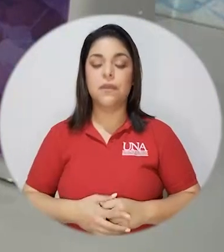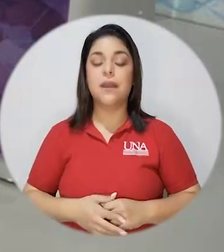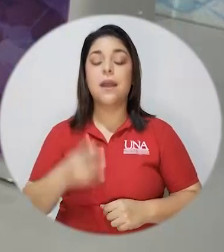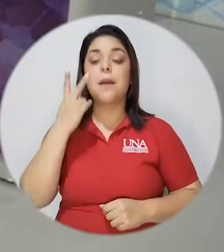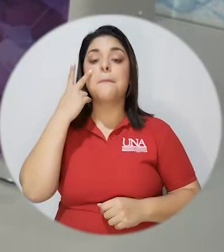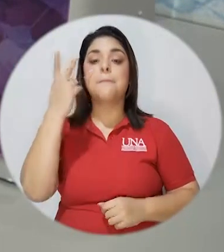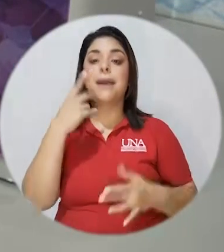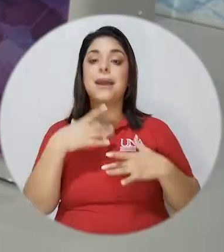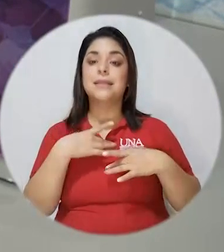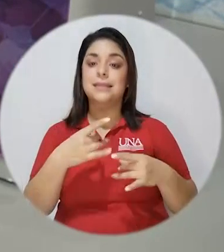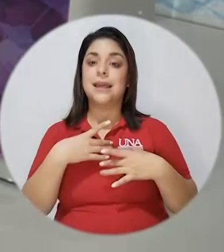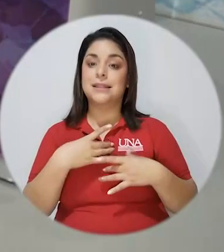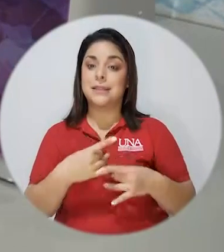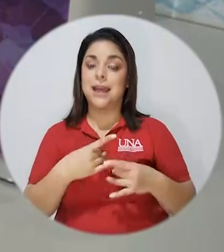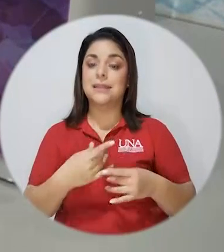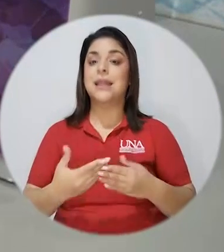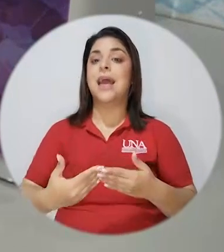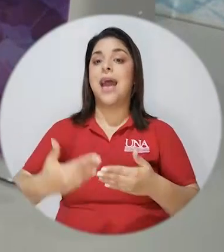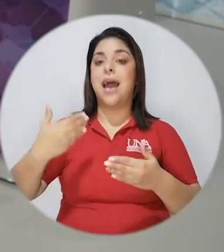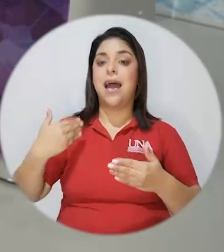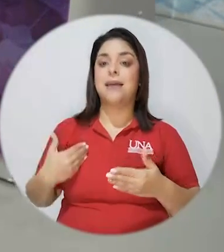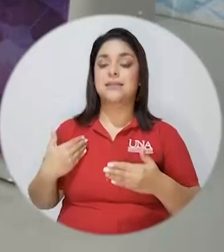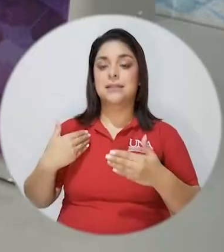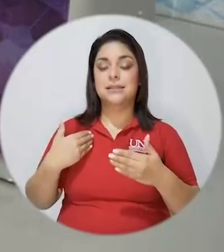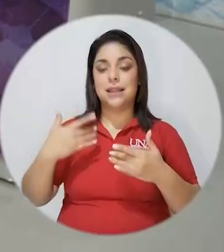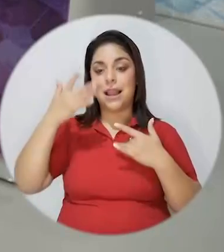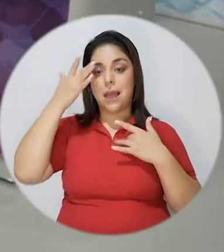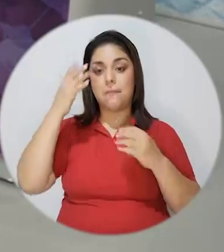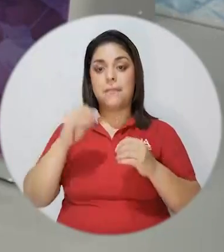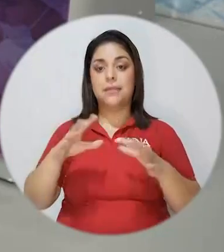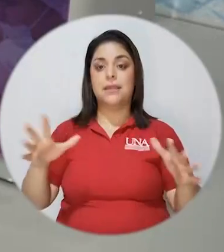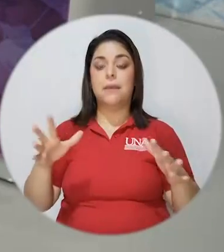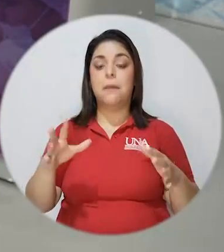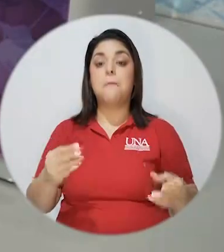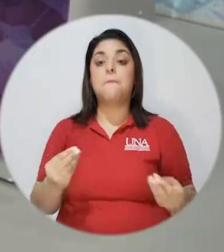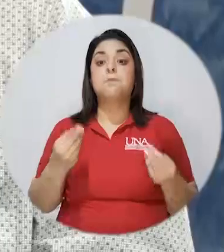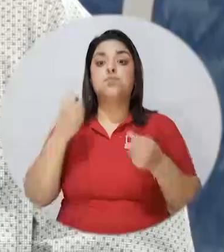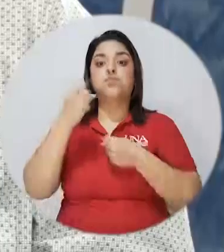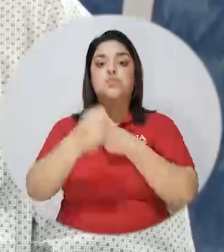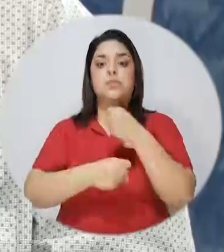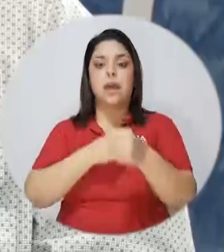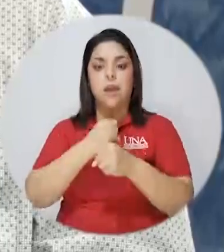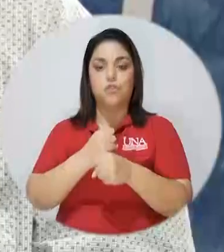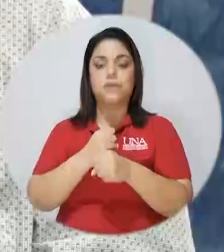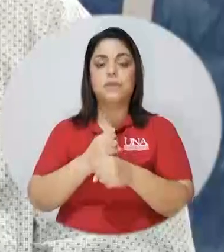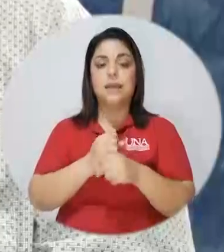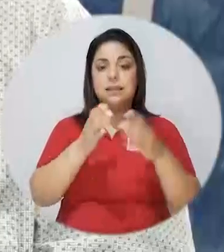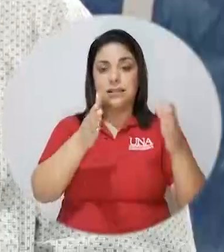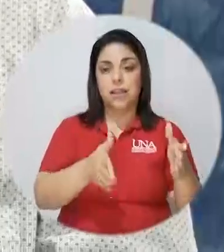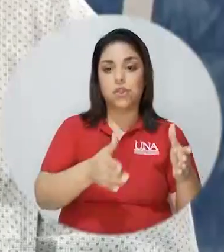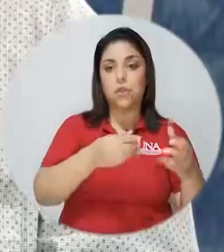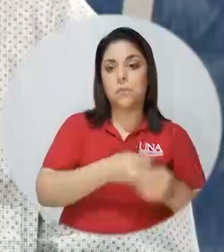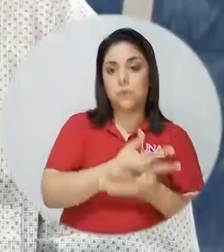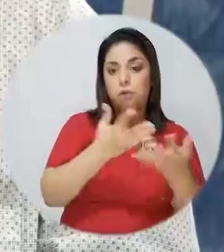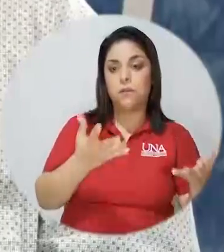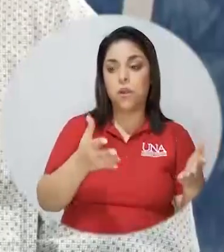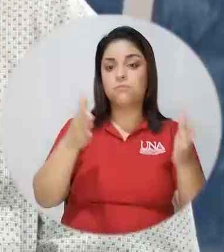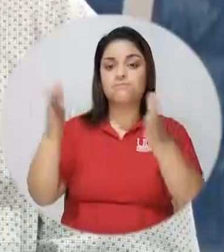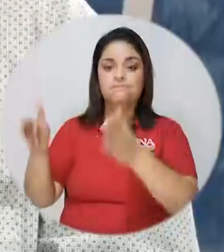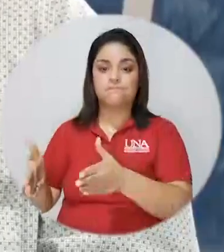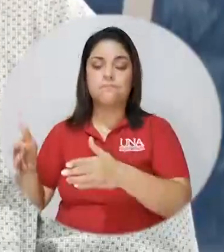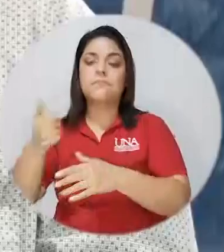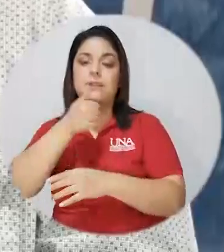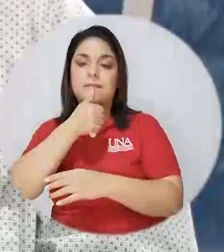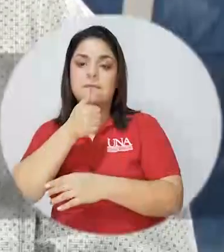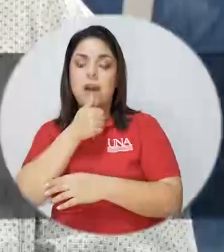Antes de la pandemia y por muchos años, nosotros como clientes bancarios, tanto del sector público como del sector privado, hemos